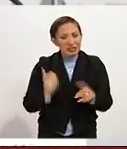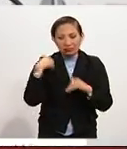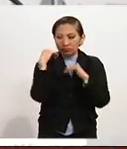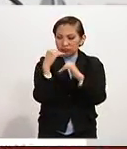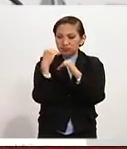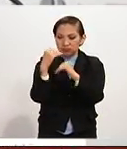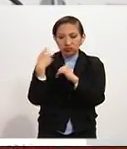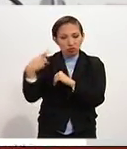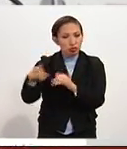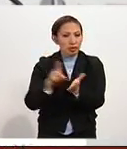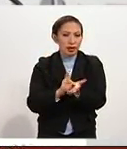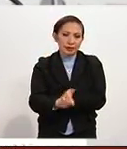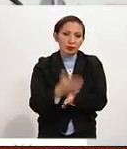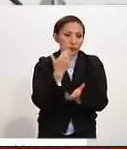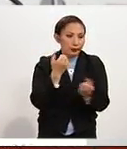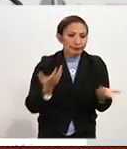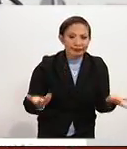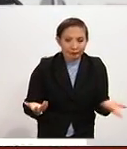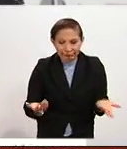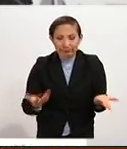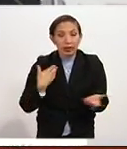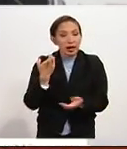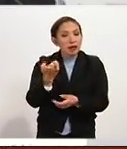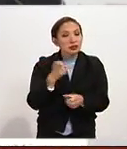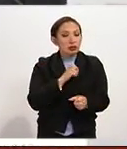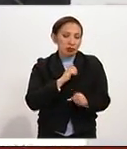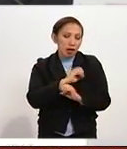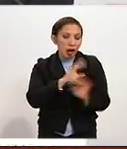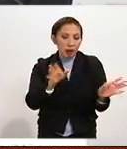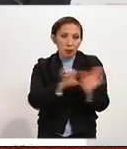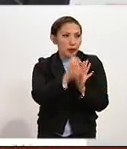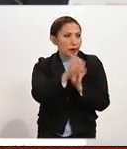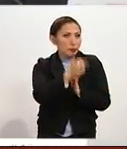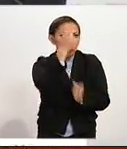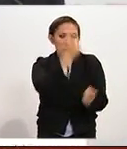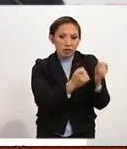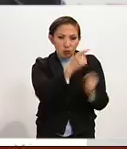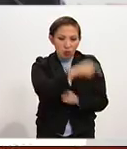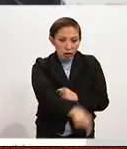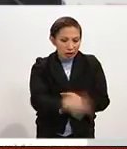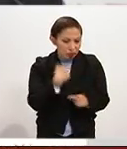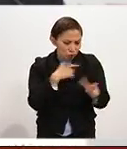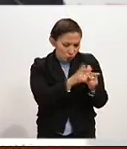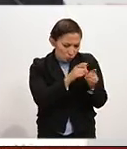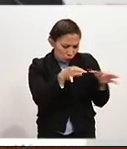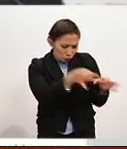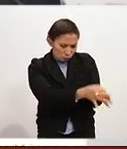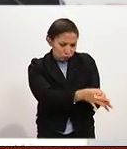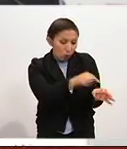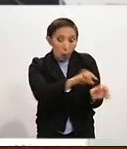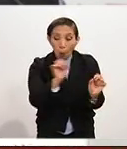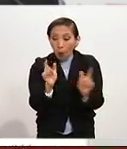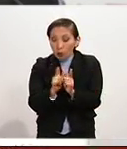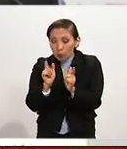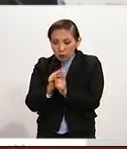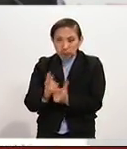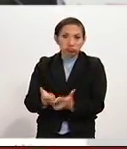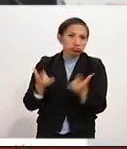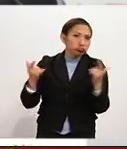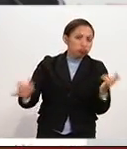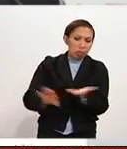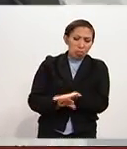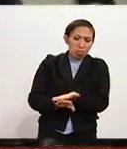limitado en el goce de sus derechos. Esto es particularmente claro en el caso de algunas minorías o grupos